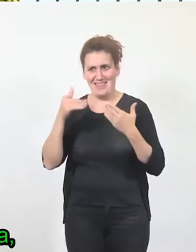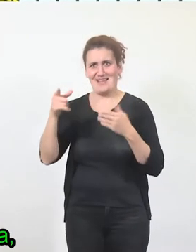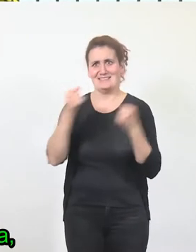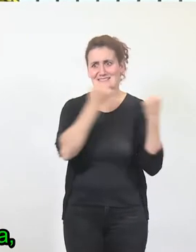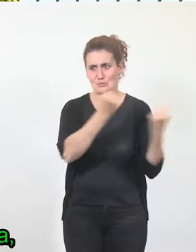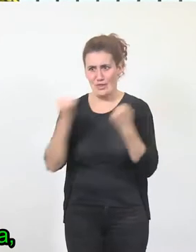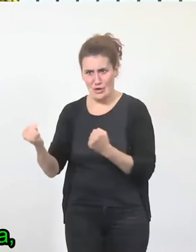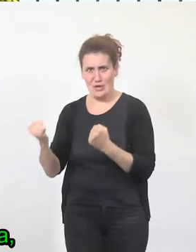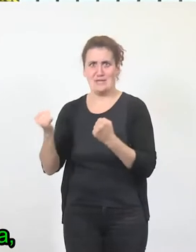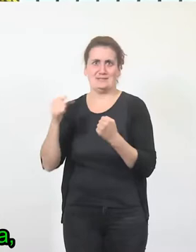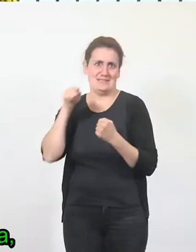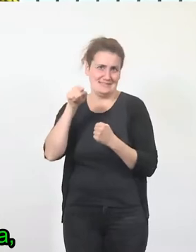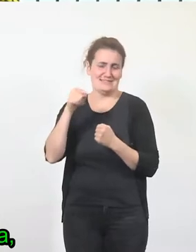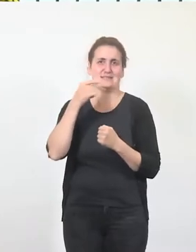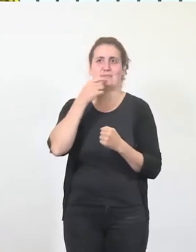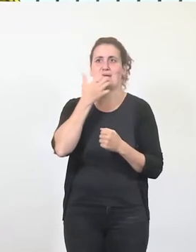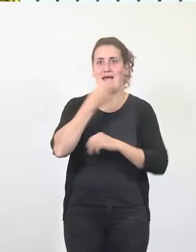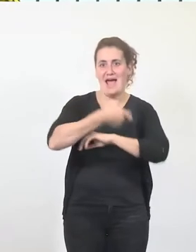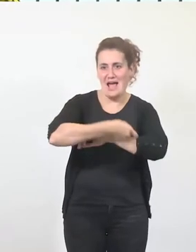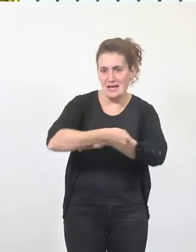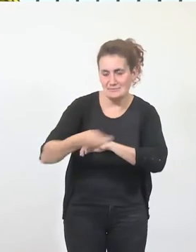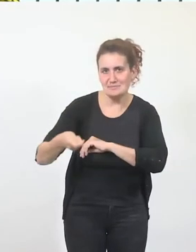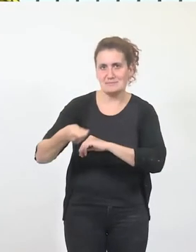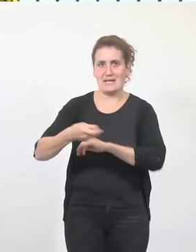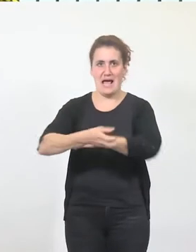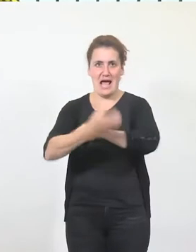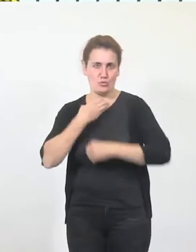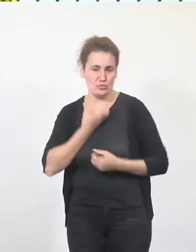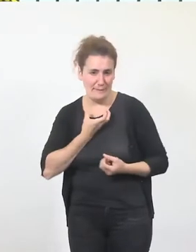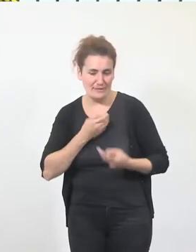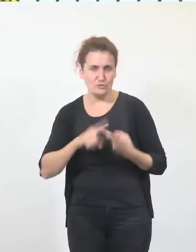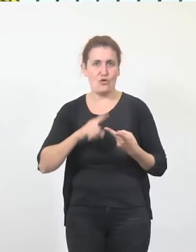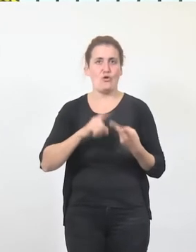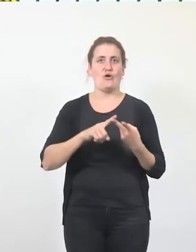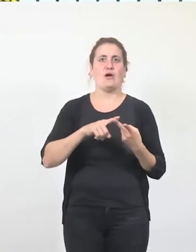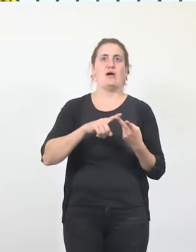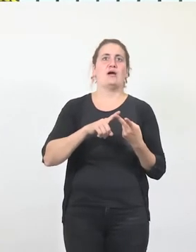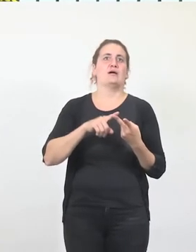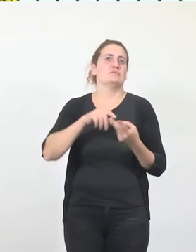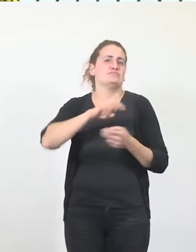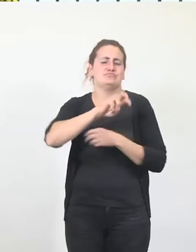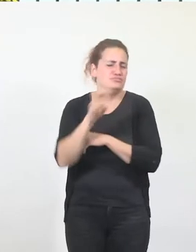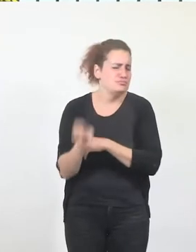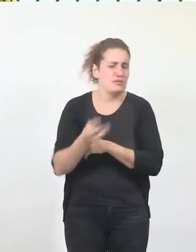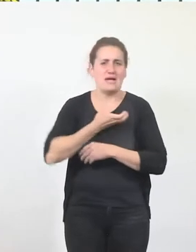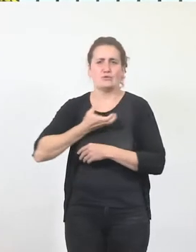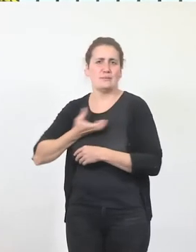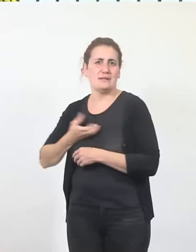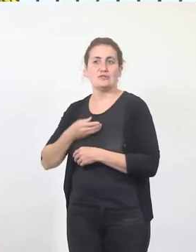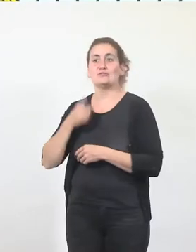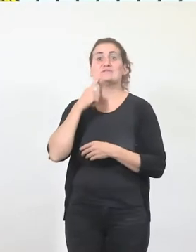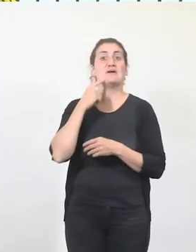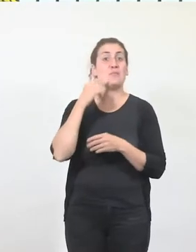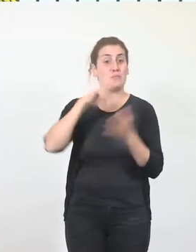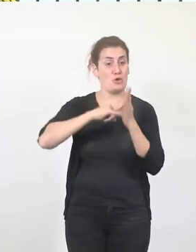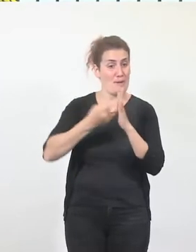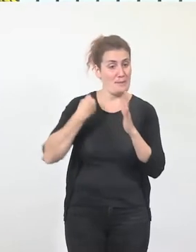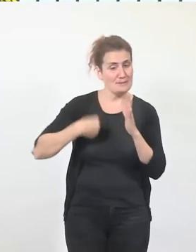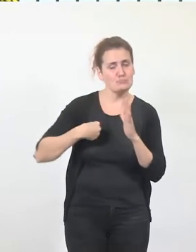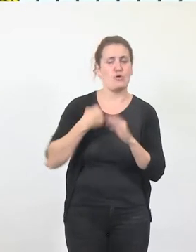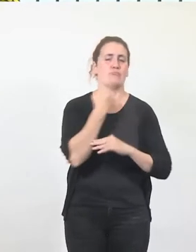sobre todo desde el Ayuntamiento de Vitoria, desde Euskal Fondoa y desde otros ayuntamientos, siguen apoyando este